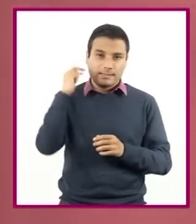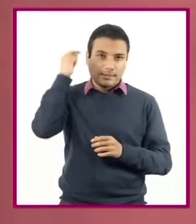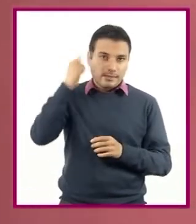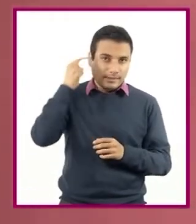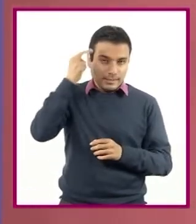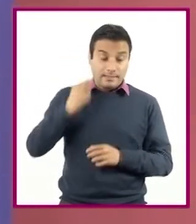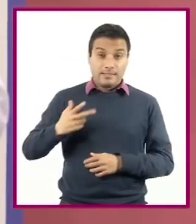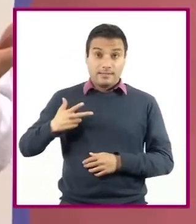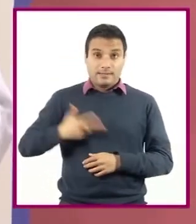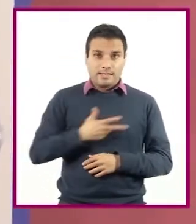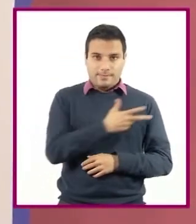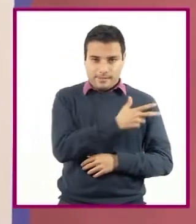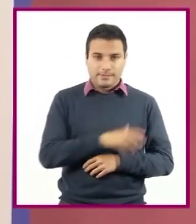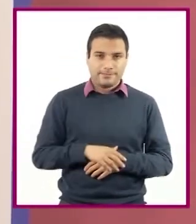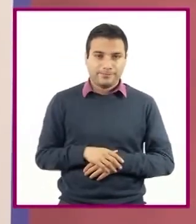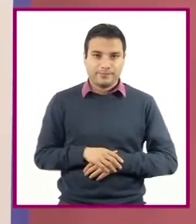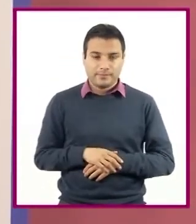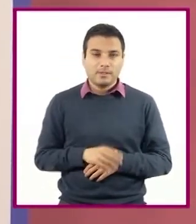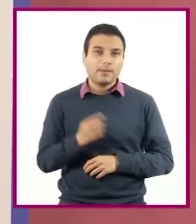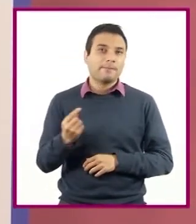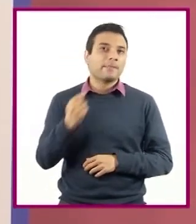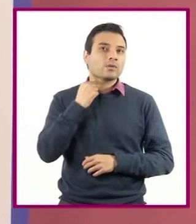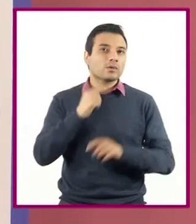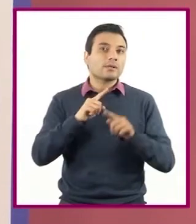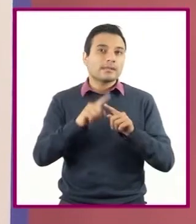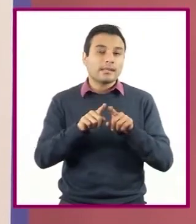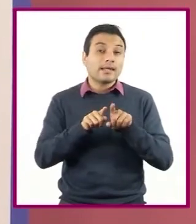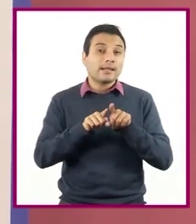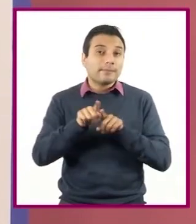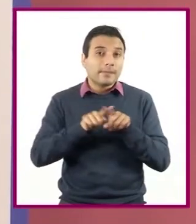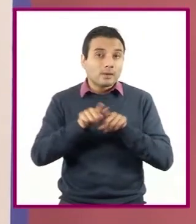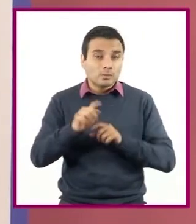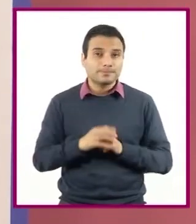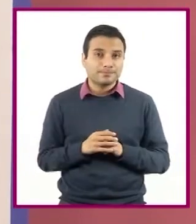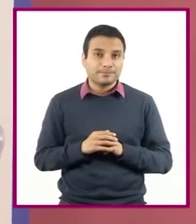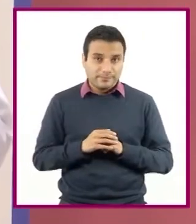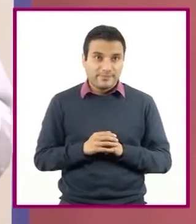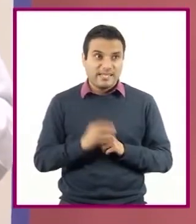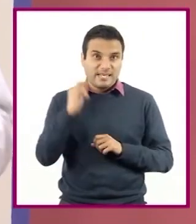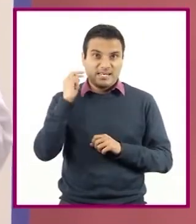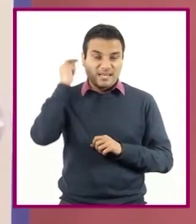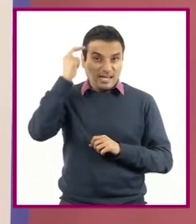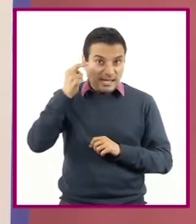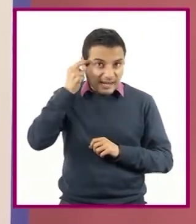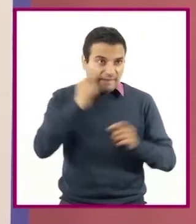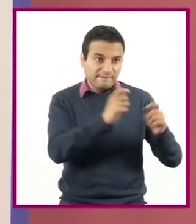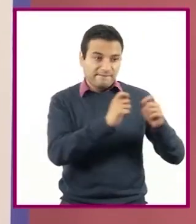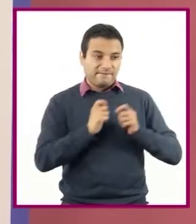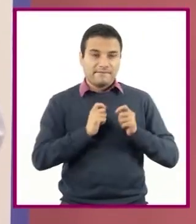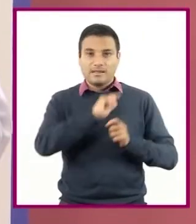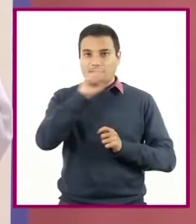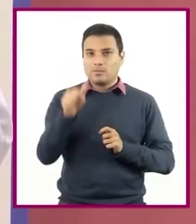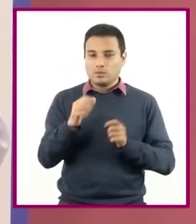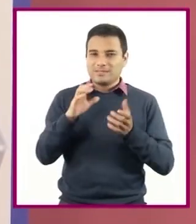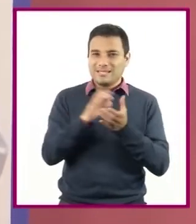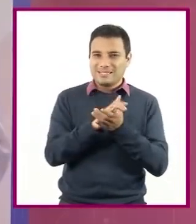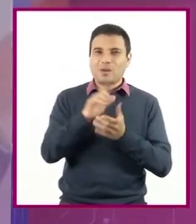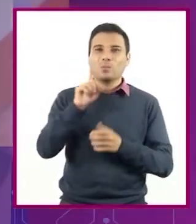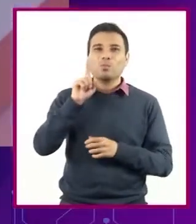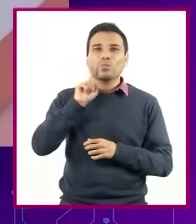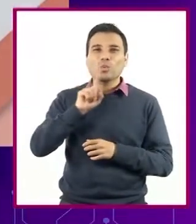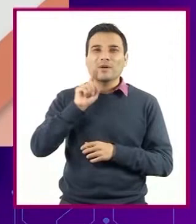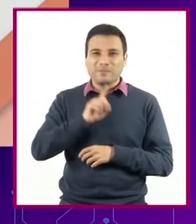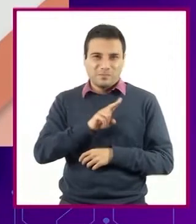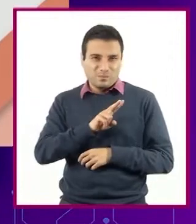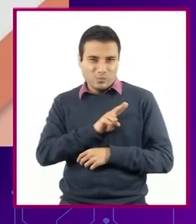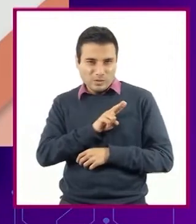de Hamlet, ha sido asesinado por su hermano Claudio, quien ha usurpado el trono y se ha casado con Gertrudis, la viuda del